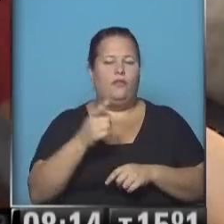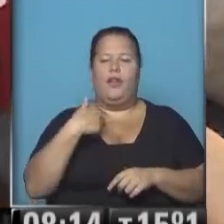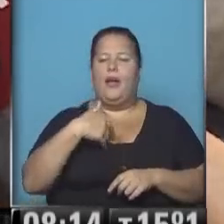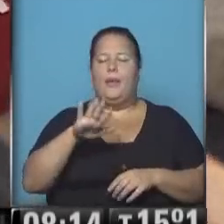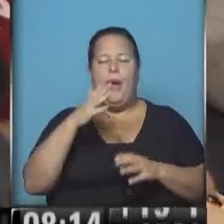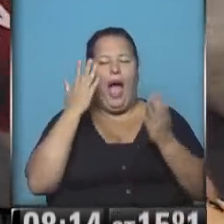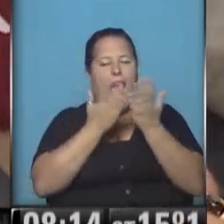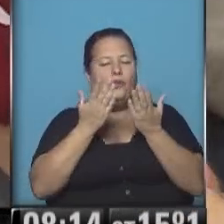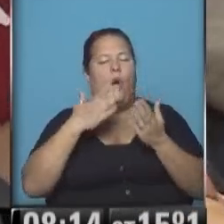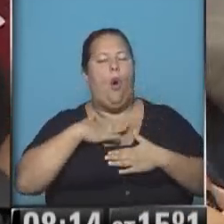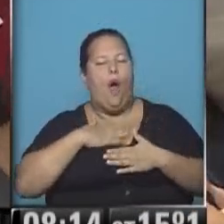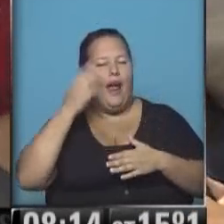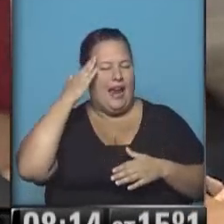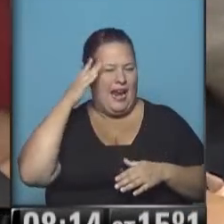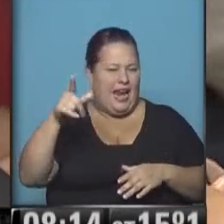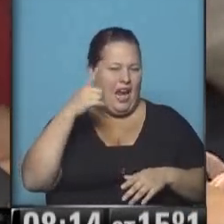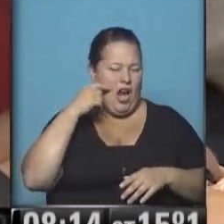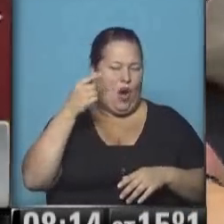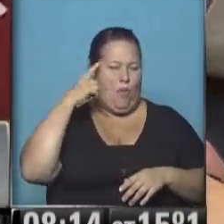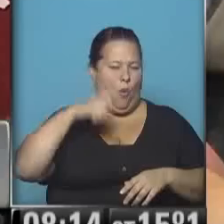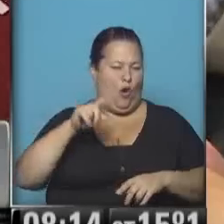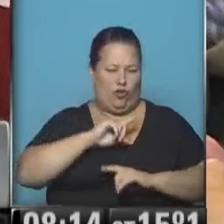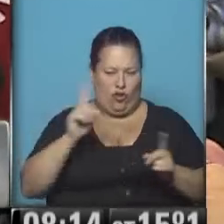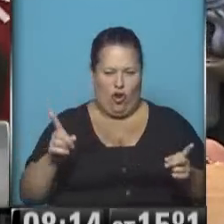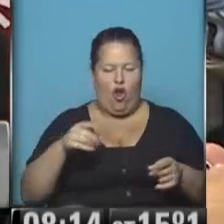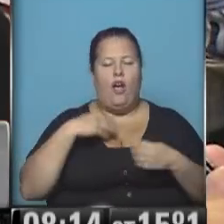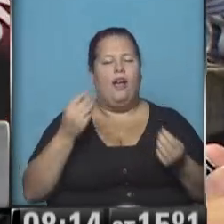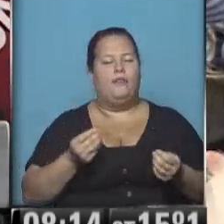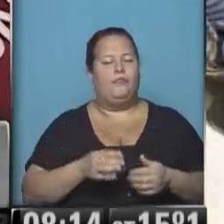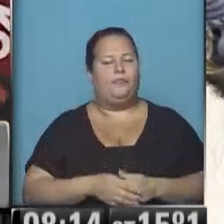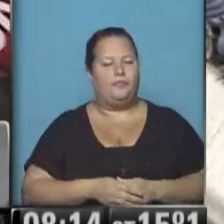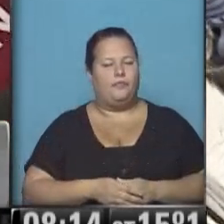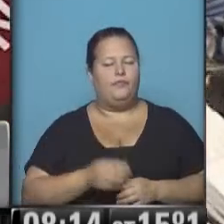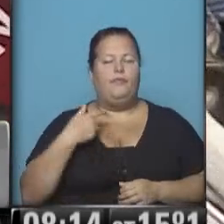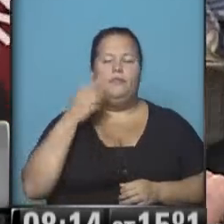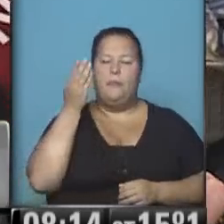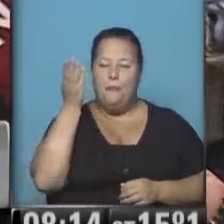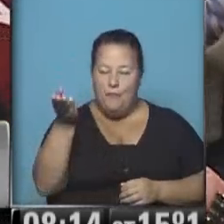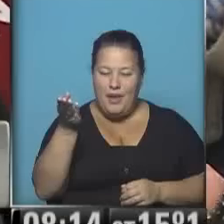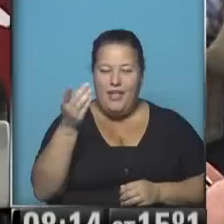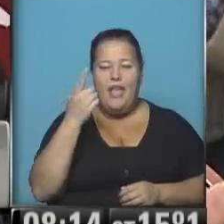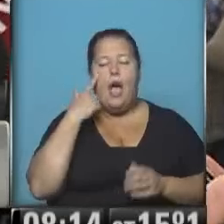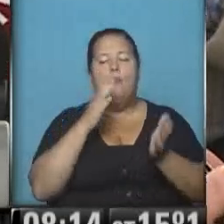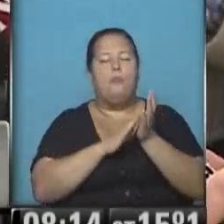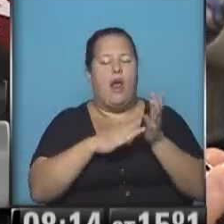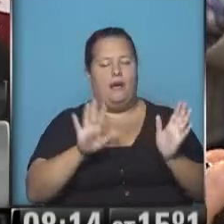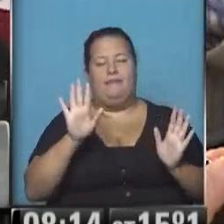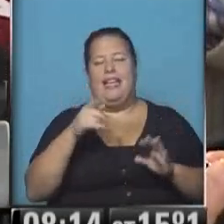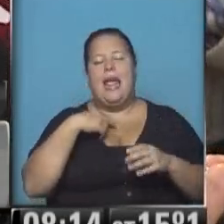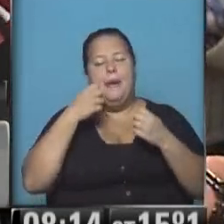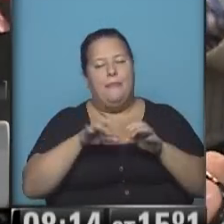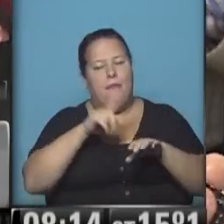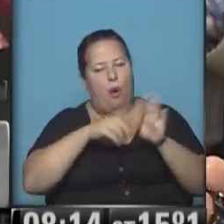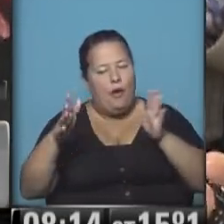un examen psicofísico sobre el magistrado Fight sino eh hemos pedido medidas probatorias en realidad iniciar un